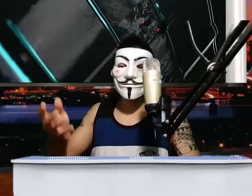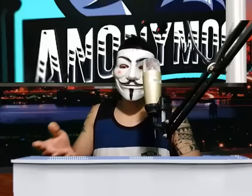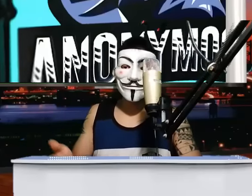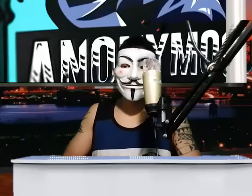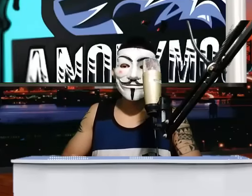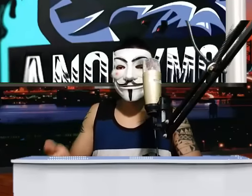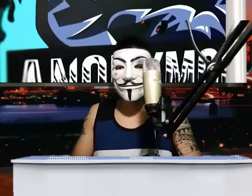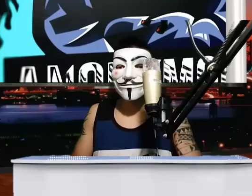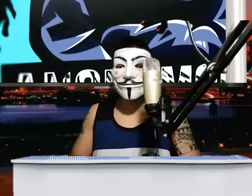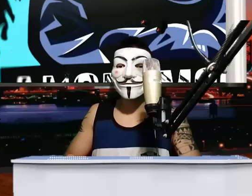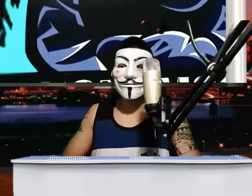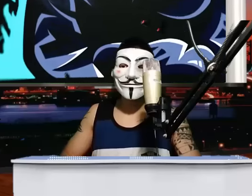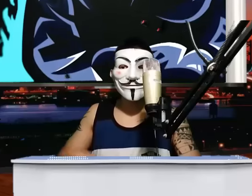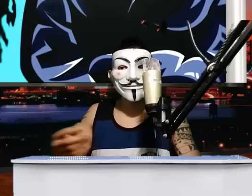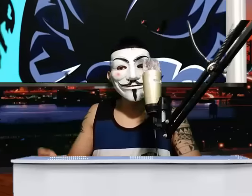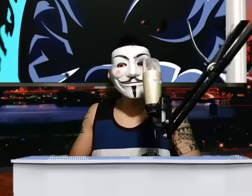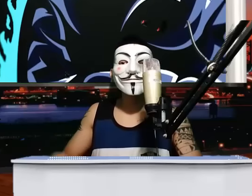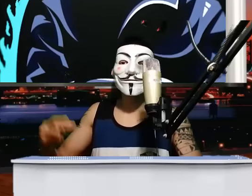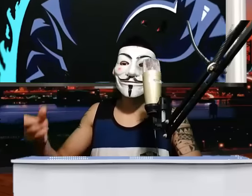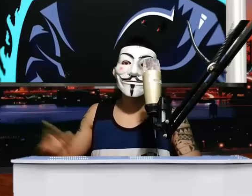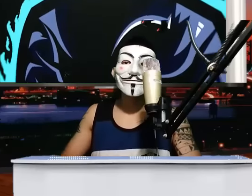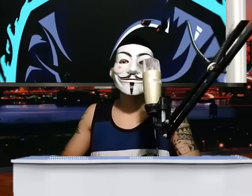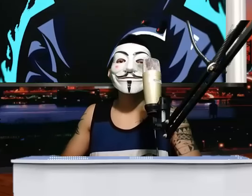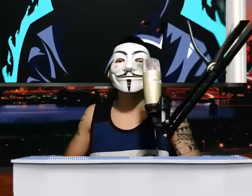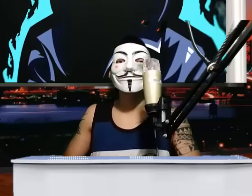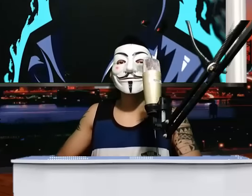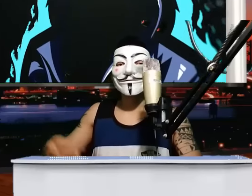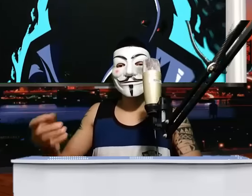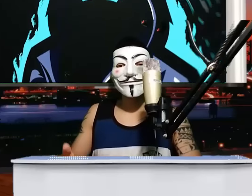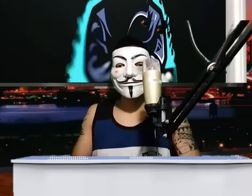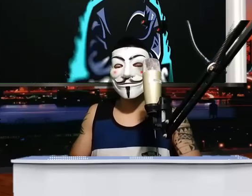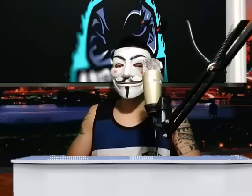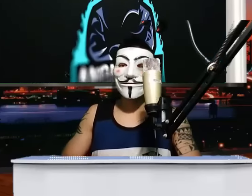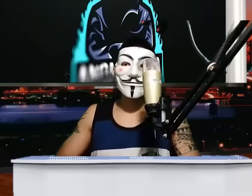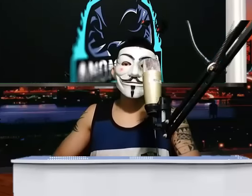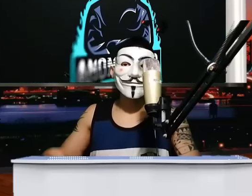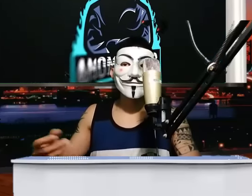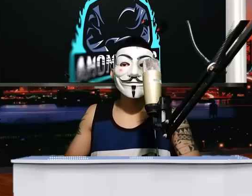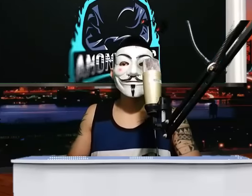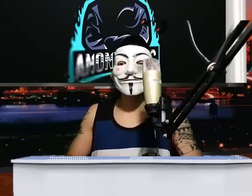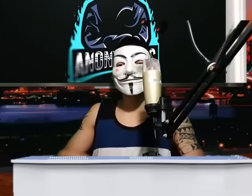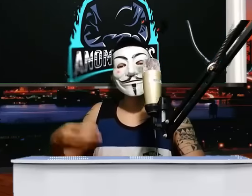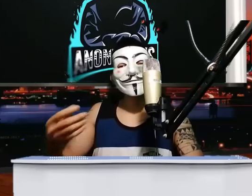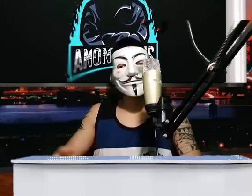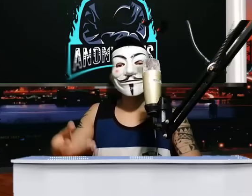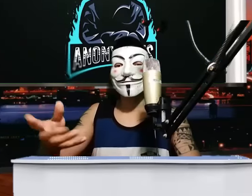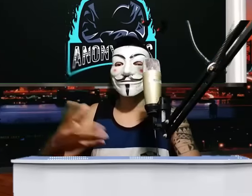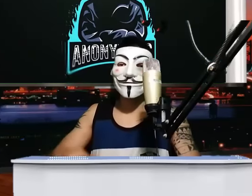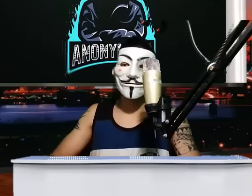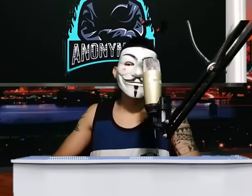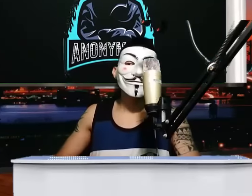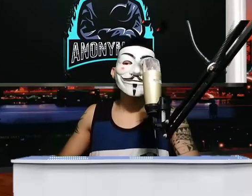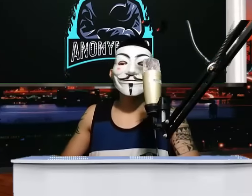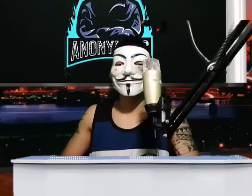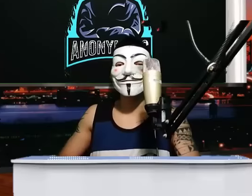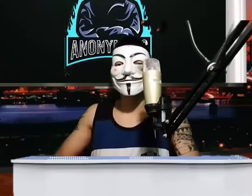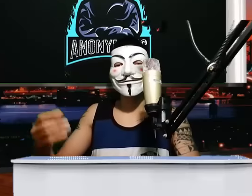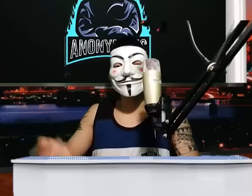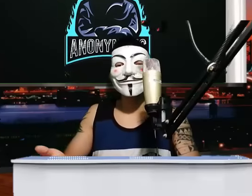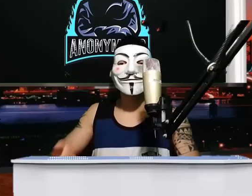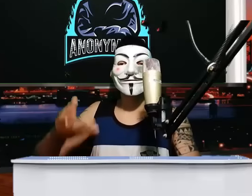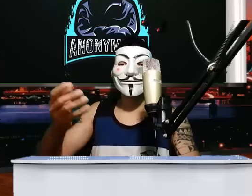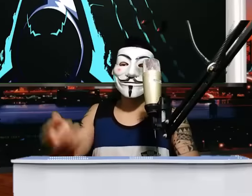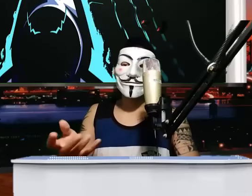permitido a ese maje ser candidato de algún partido político, ahora ese maje les está diciendo que también va a trabajar por